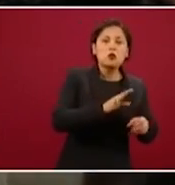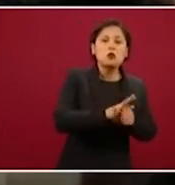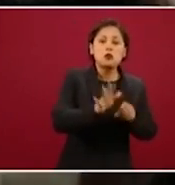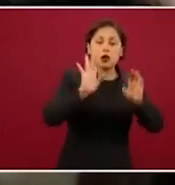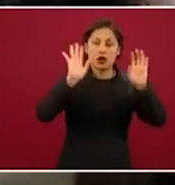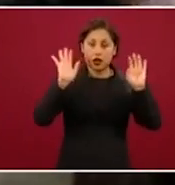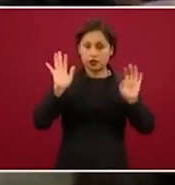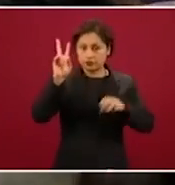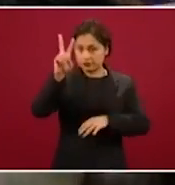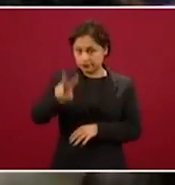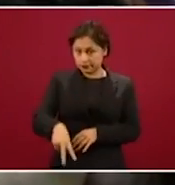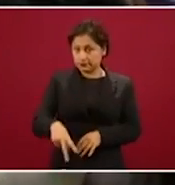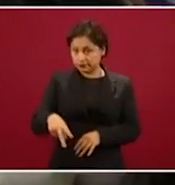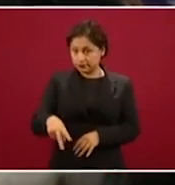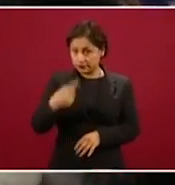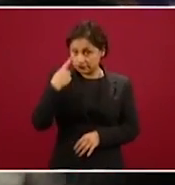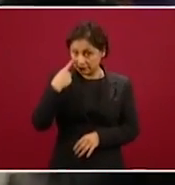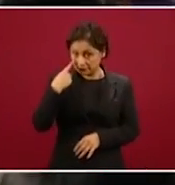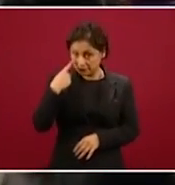La verdad fue